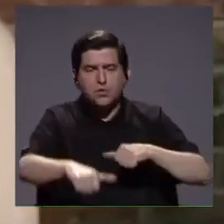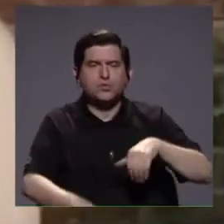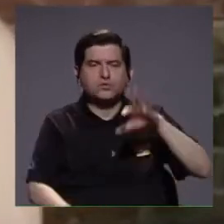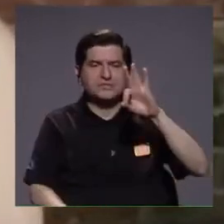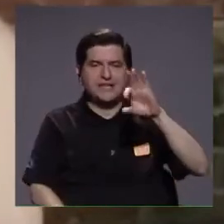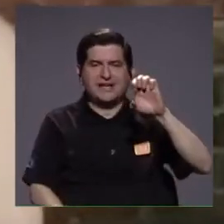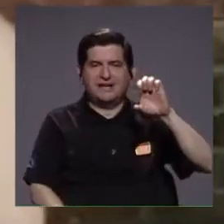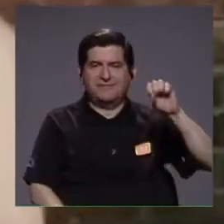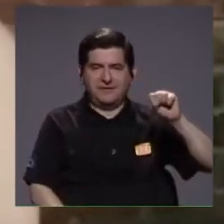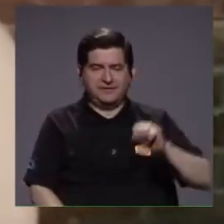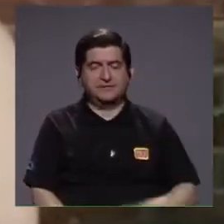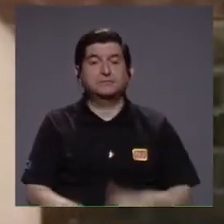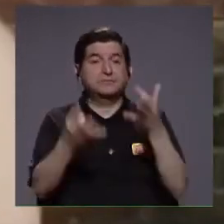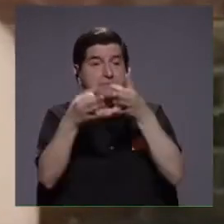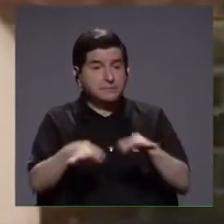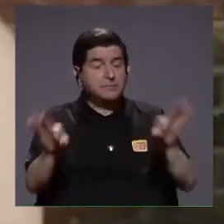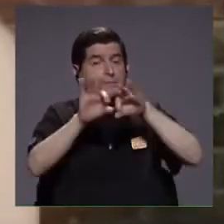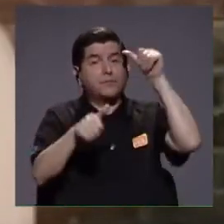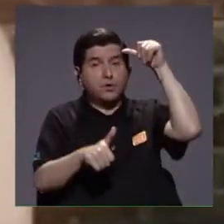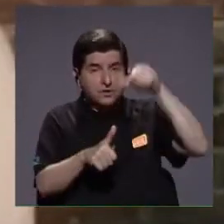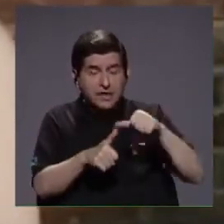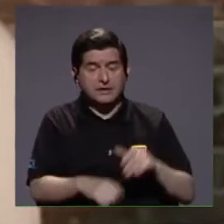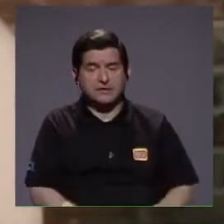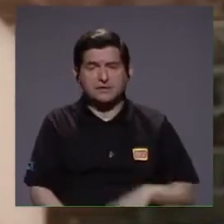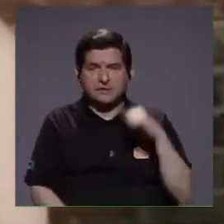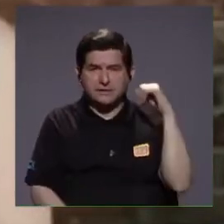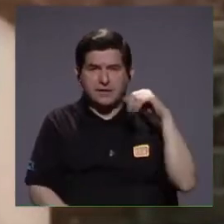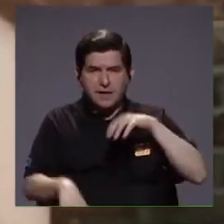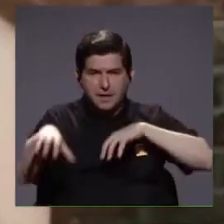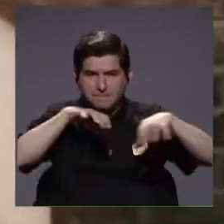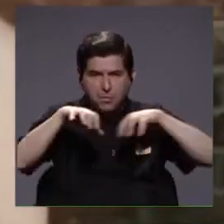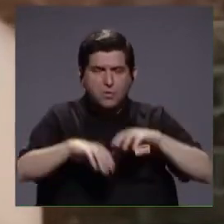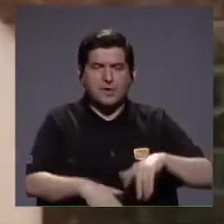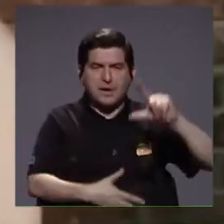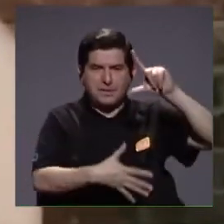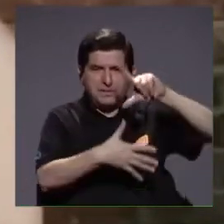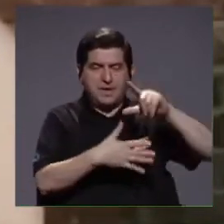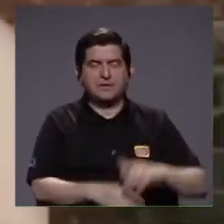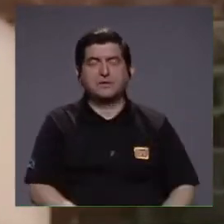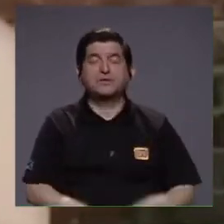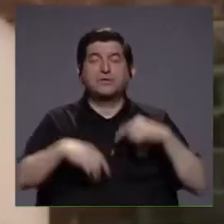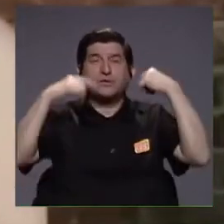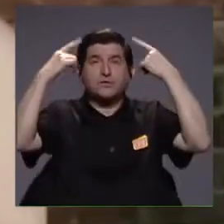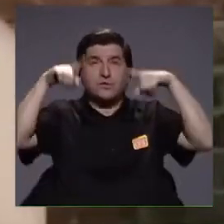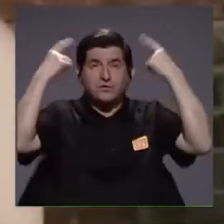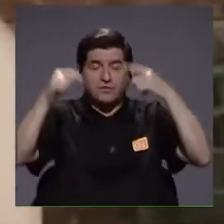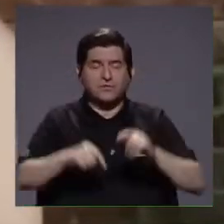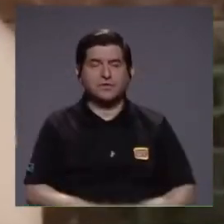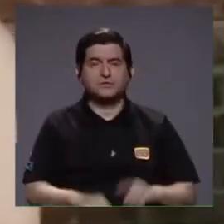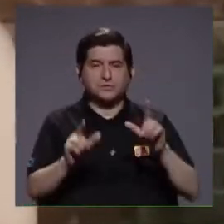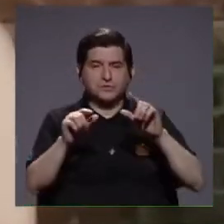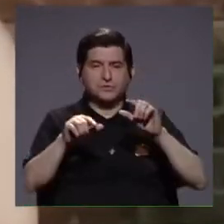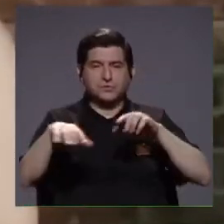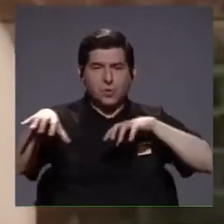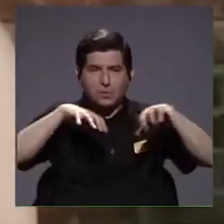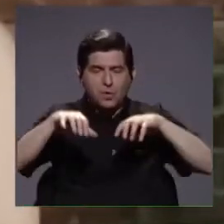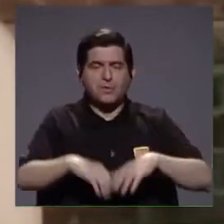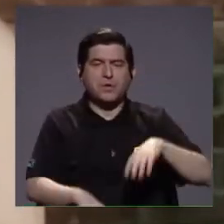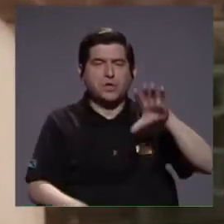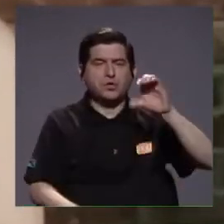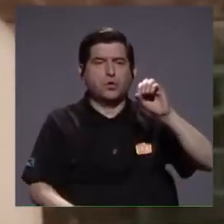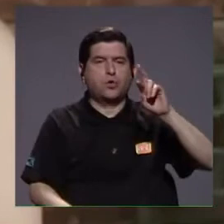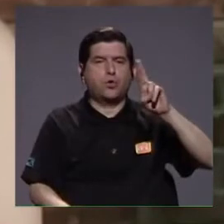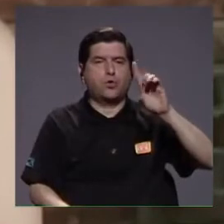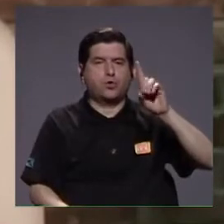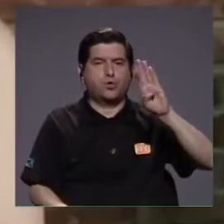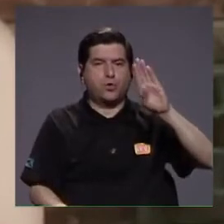del FES. Luego es importante recordar los movimientos latinoamericanos como el famoso movimiento de Córdoba, que tuvo una